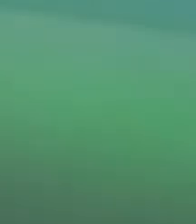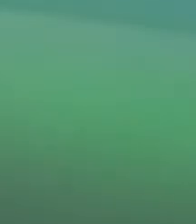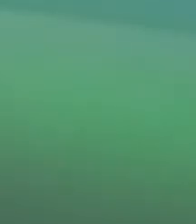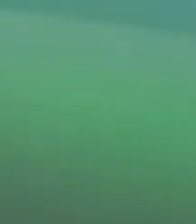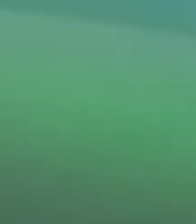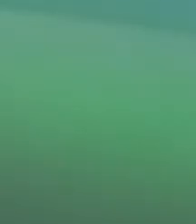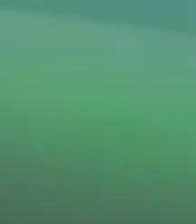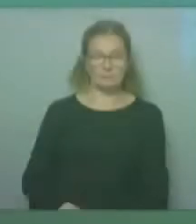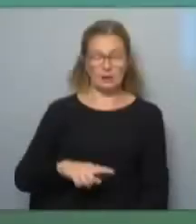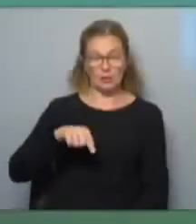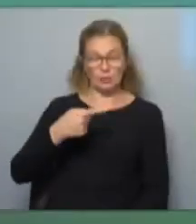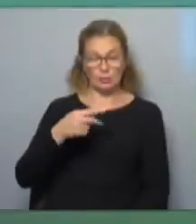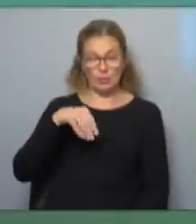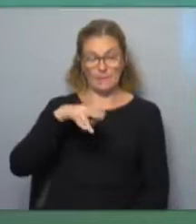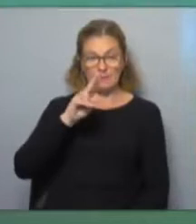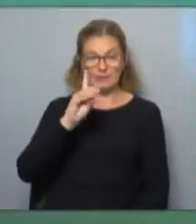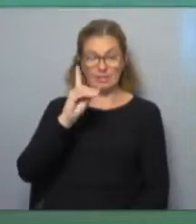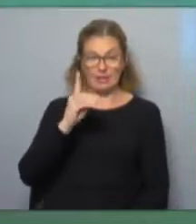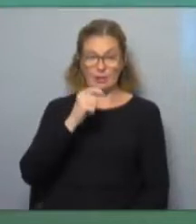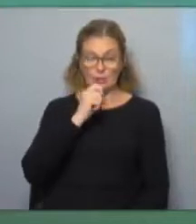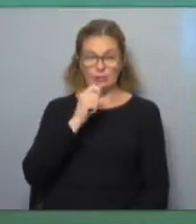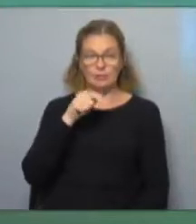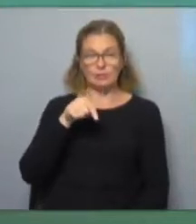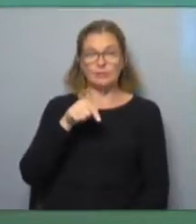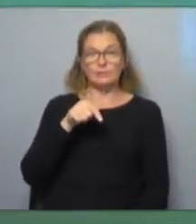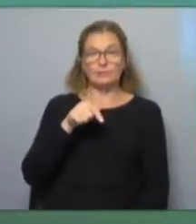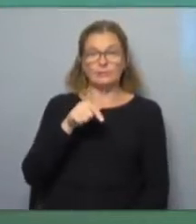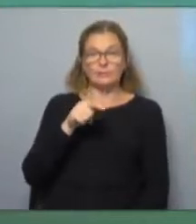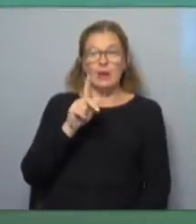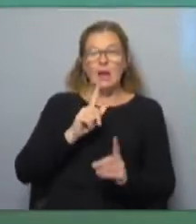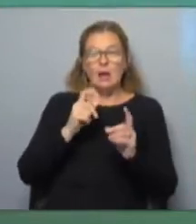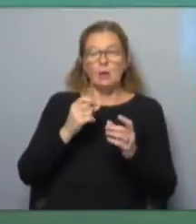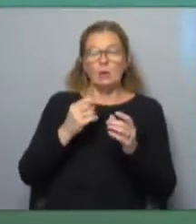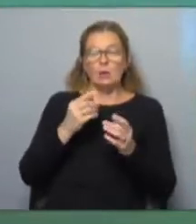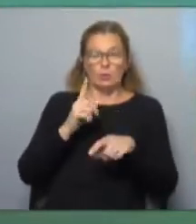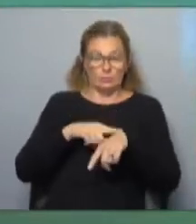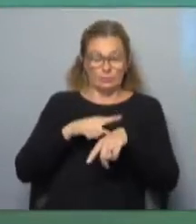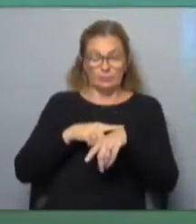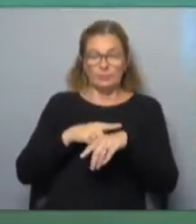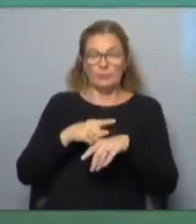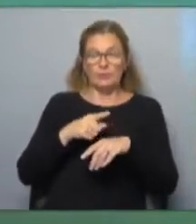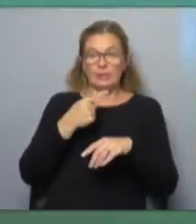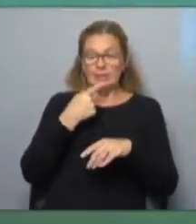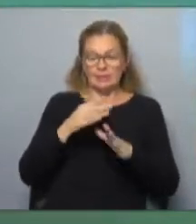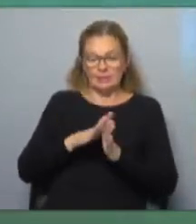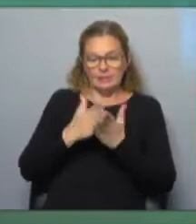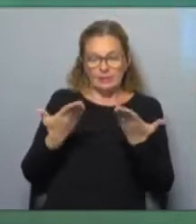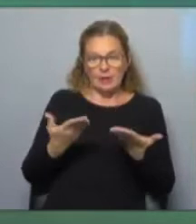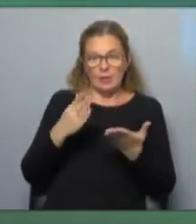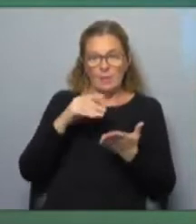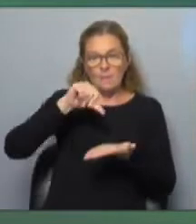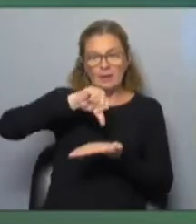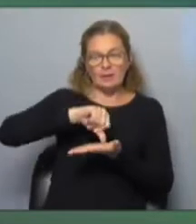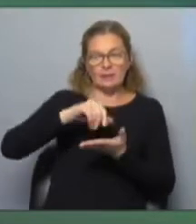Es el segundo bloque de MBD Noticias Edición Central, Nati. Bueno, una noticia de último momento que publica el diario El País. La empresa